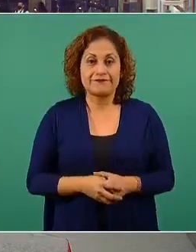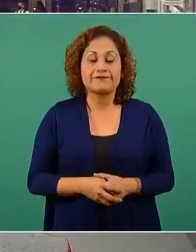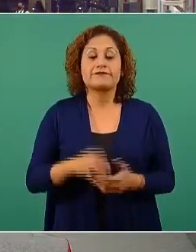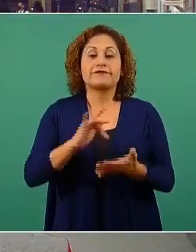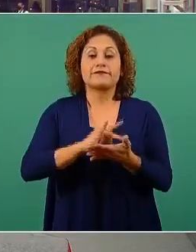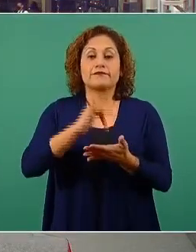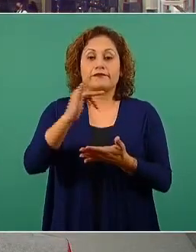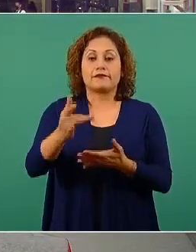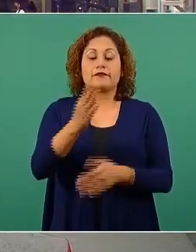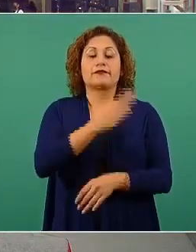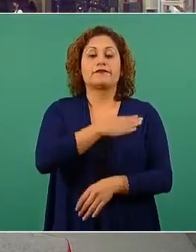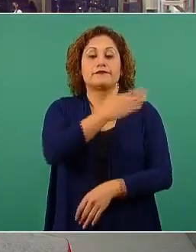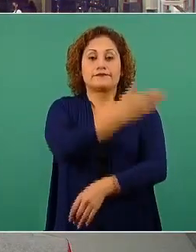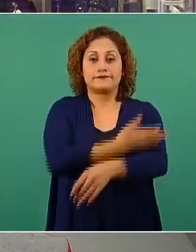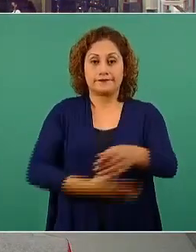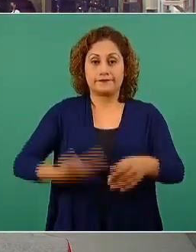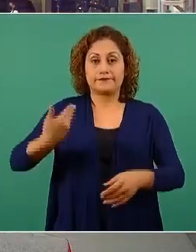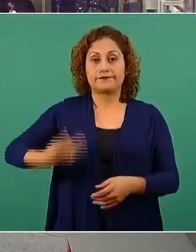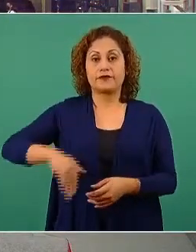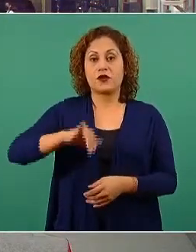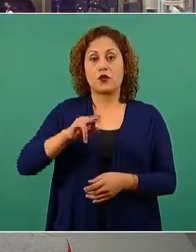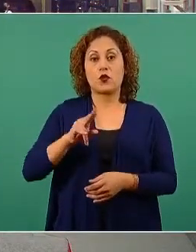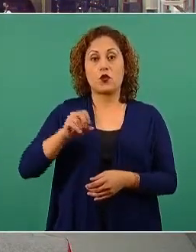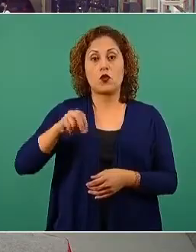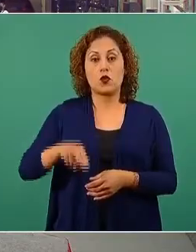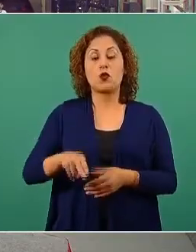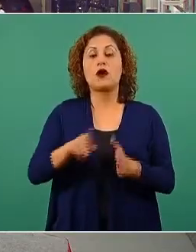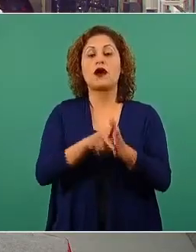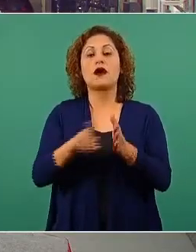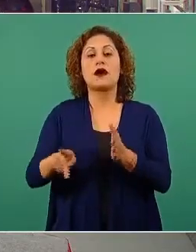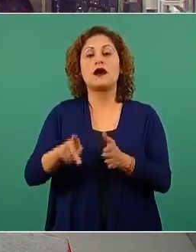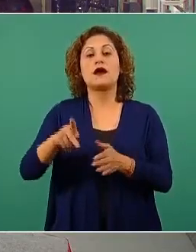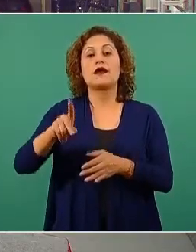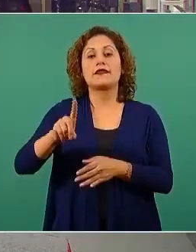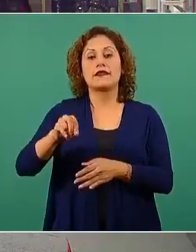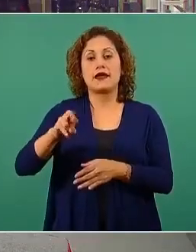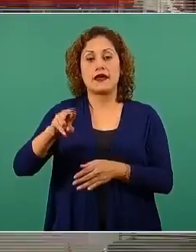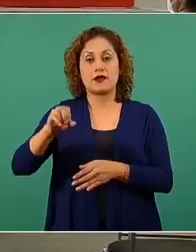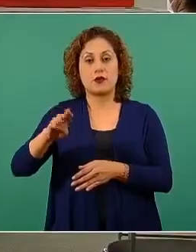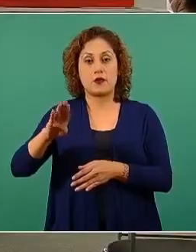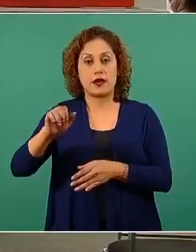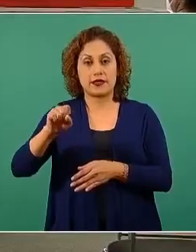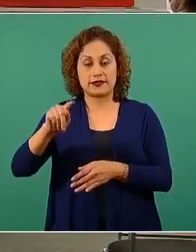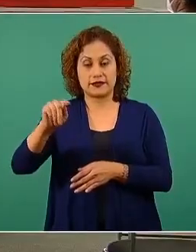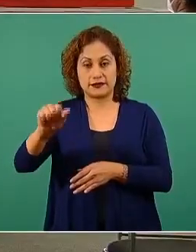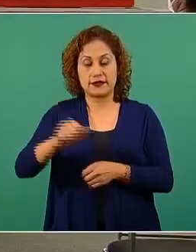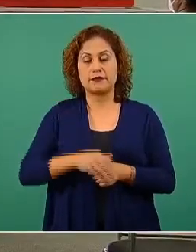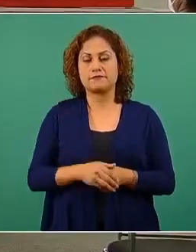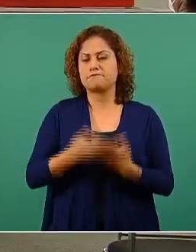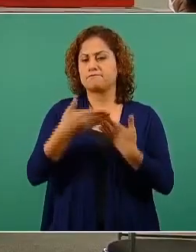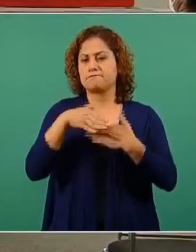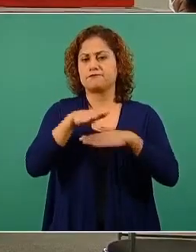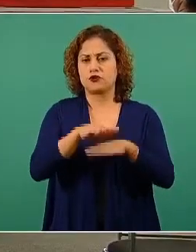Gracias. Sí, buenas tardes. Juan Hernández, de Diario Basta, de Grupo Cantón. Precisamente era específicamente sobre esta situación de las personas